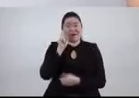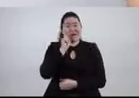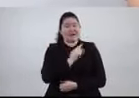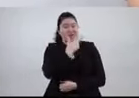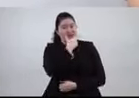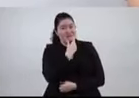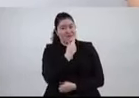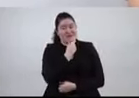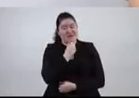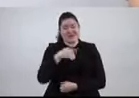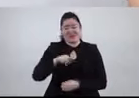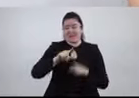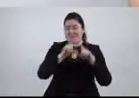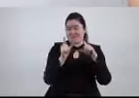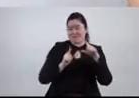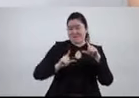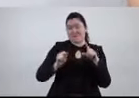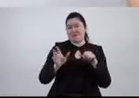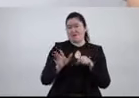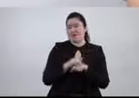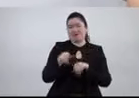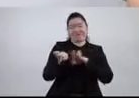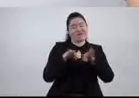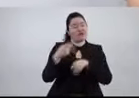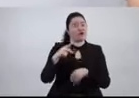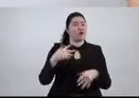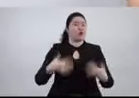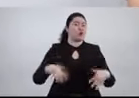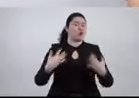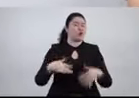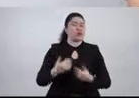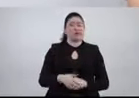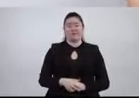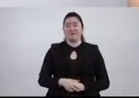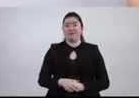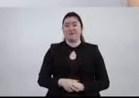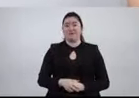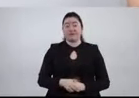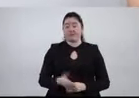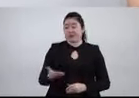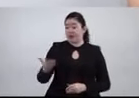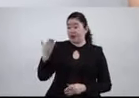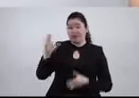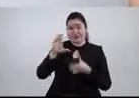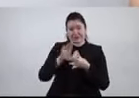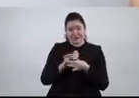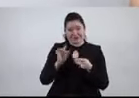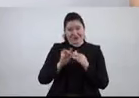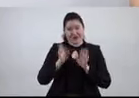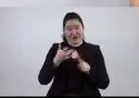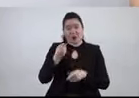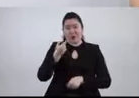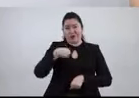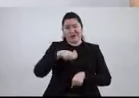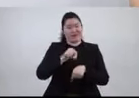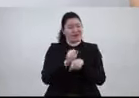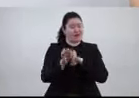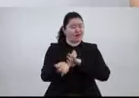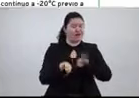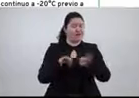y maestros de nuestro país por esta gran labor que hacen. Pues ya Como nos comentaron, tendremos una semana muy,